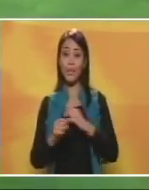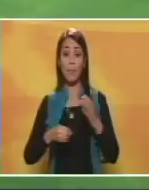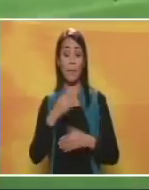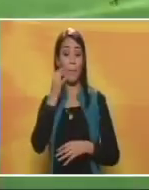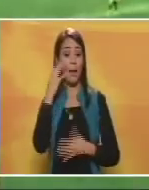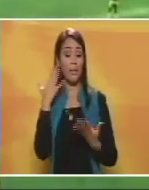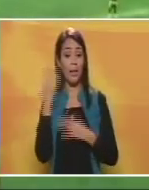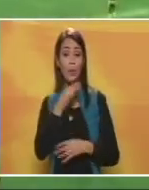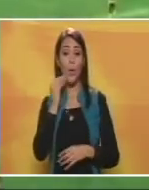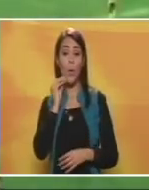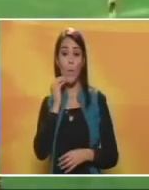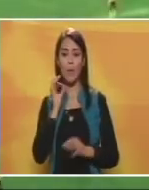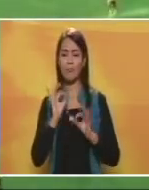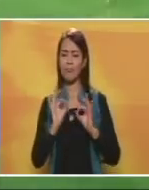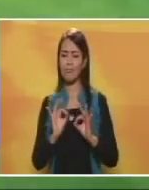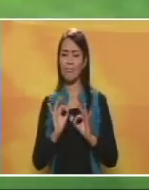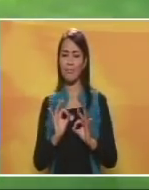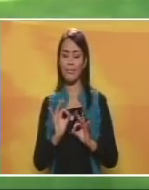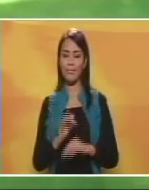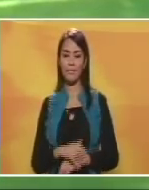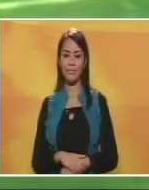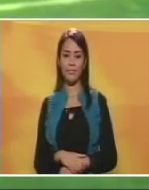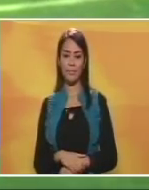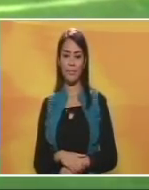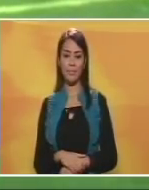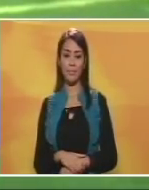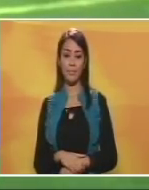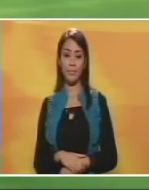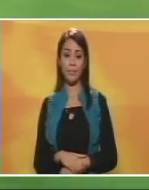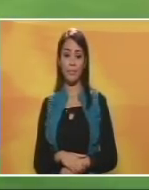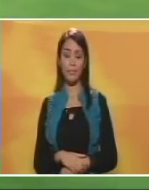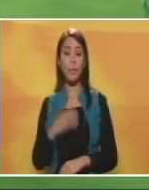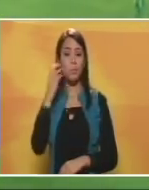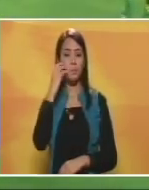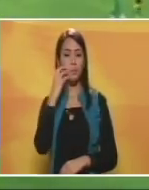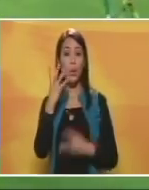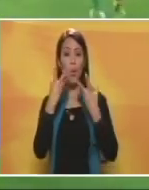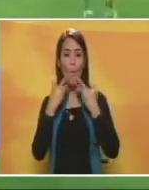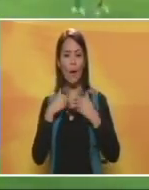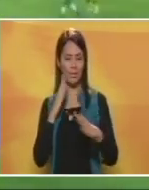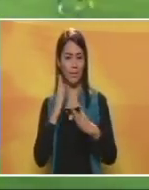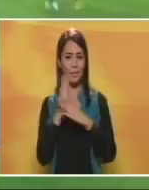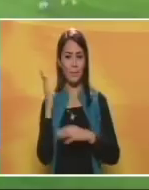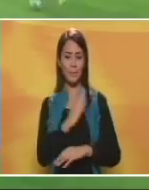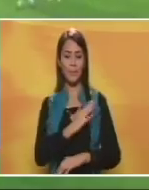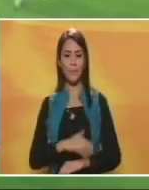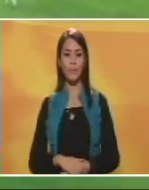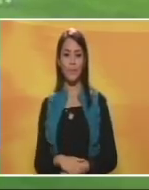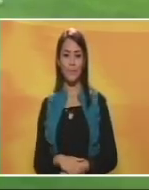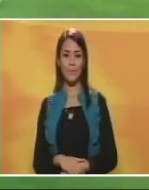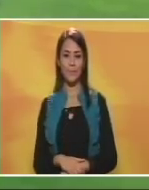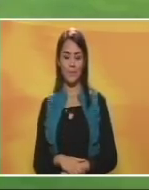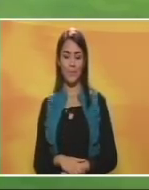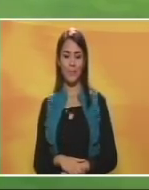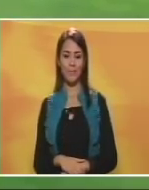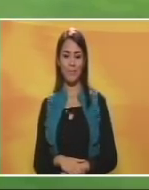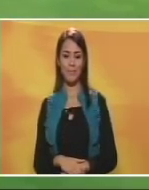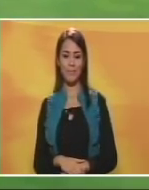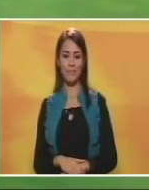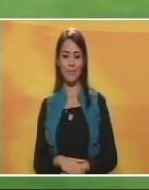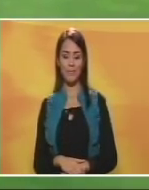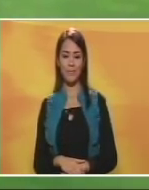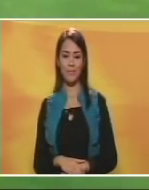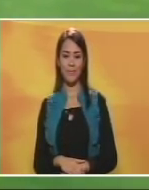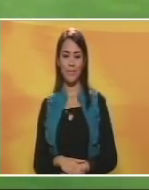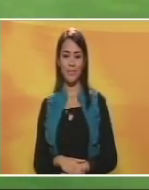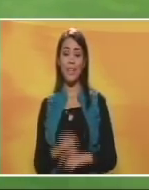Criolla comandó goleada de escándalo. Gregorio Rojas. Lo cuenta todo al regreso, nos tiene toda la información. Esa palabra